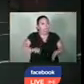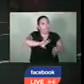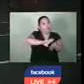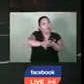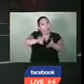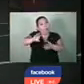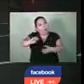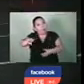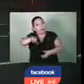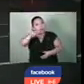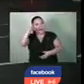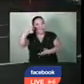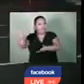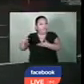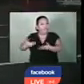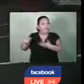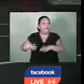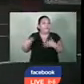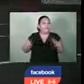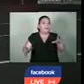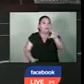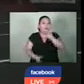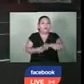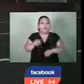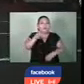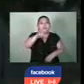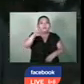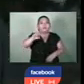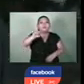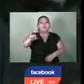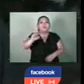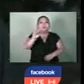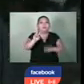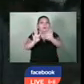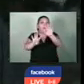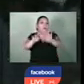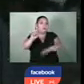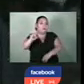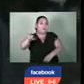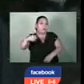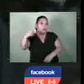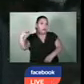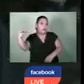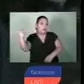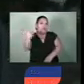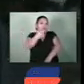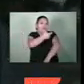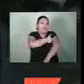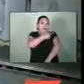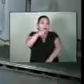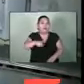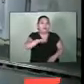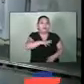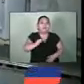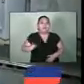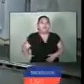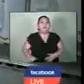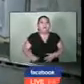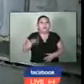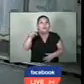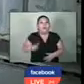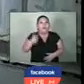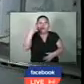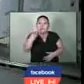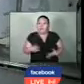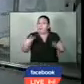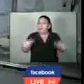estamos llenas con más de 10 millones 291 mil dosis del biológico en el territorio. Hasta la fecha, las